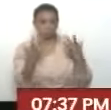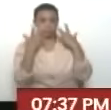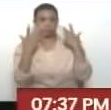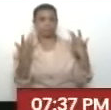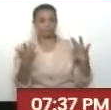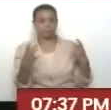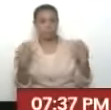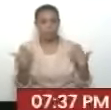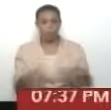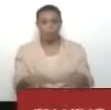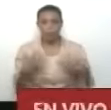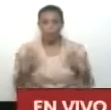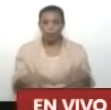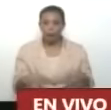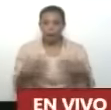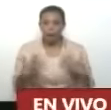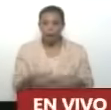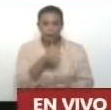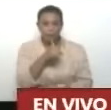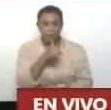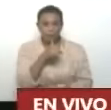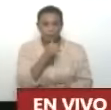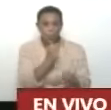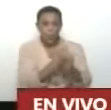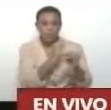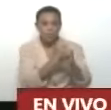Una cosa increíble lo que sacan en Wikipedia.